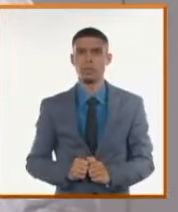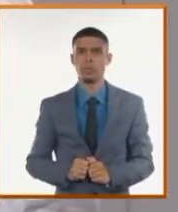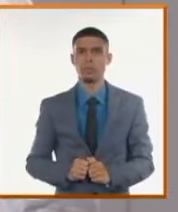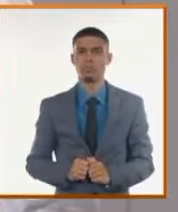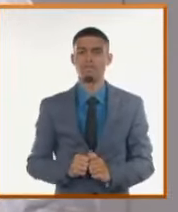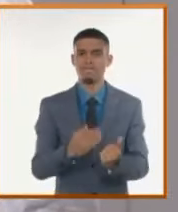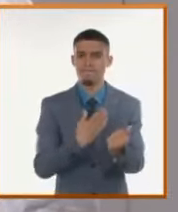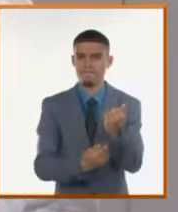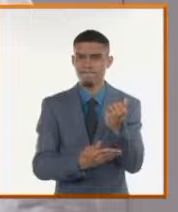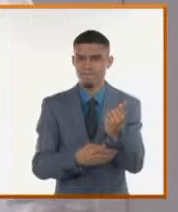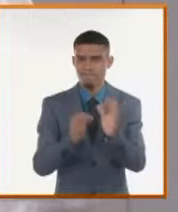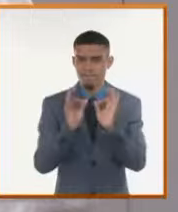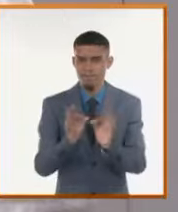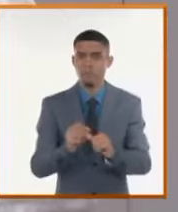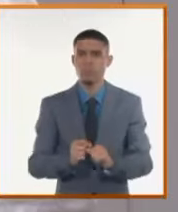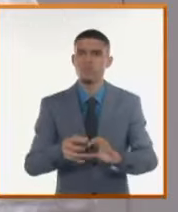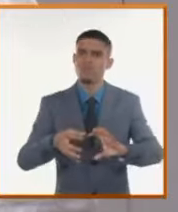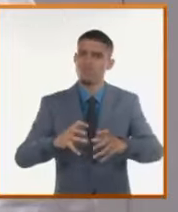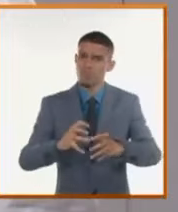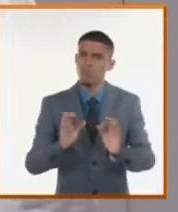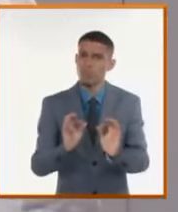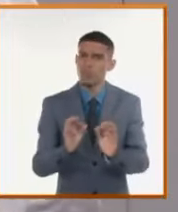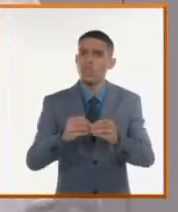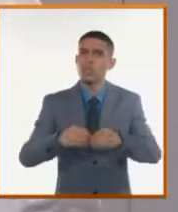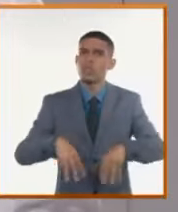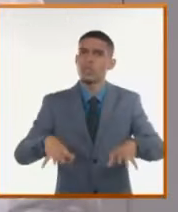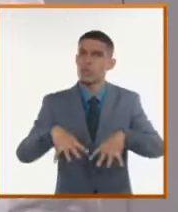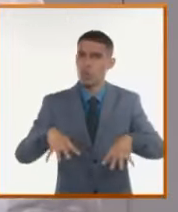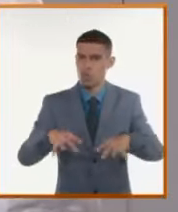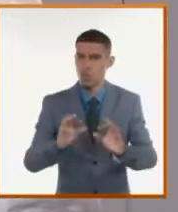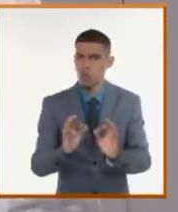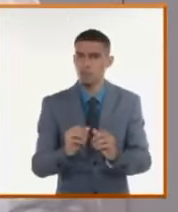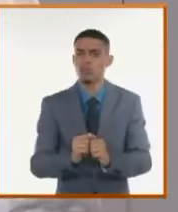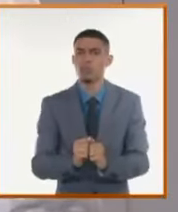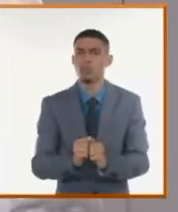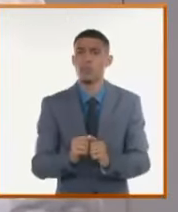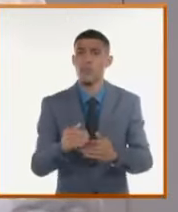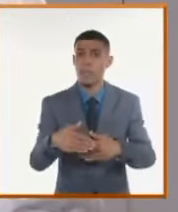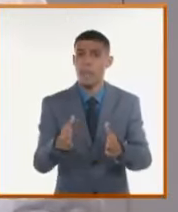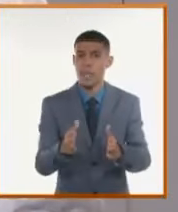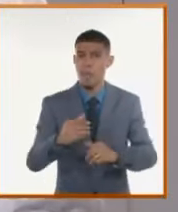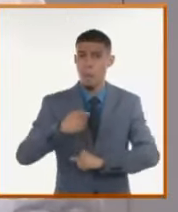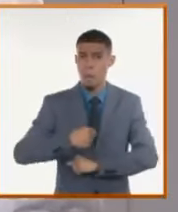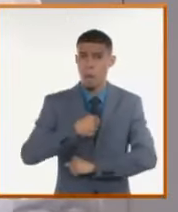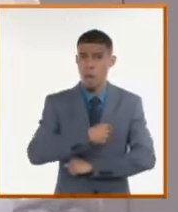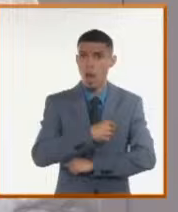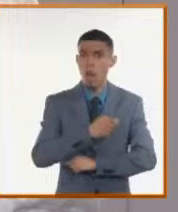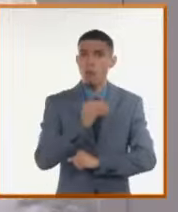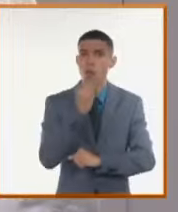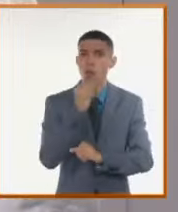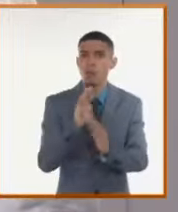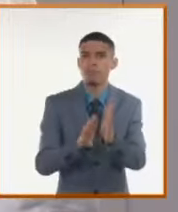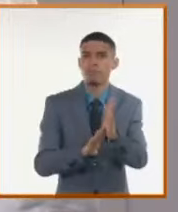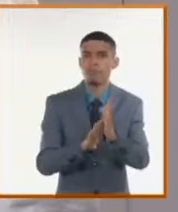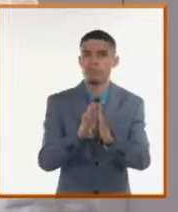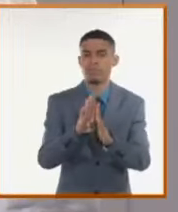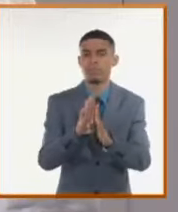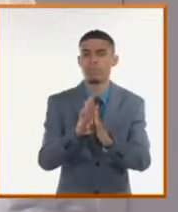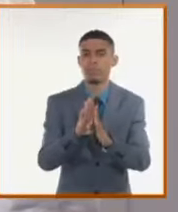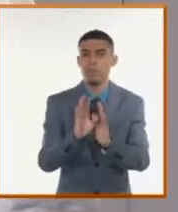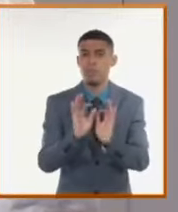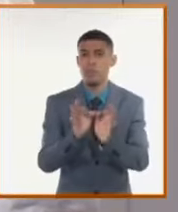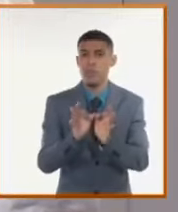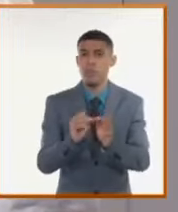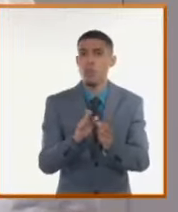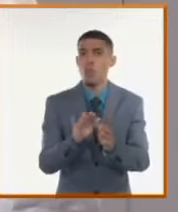realmente es muy compleja la situación de la disponibilidad de los equipos para poder aumentar la frecuencia de estos mismas